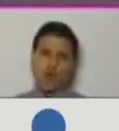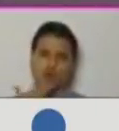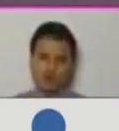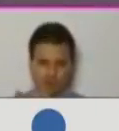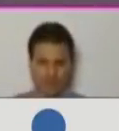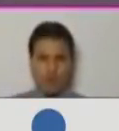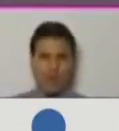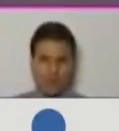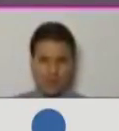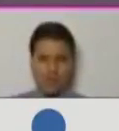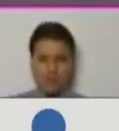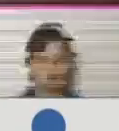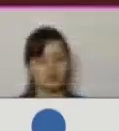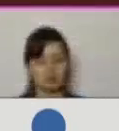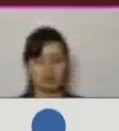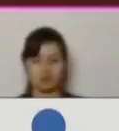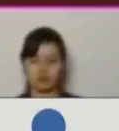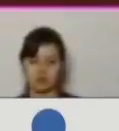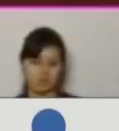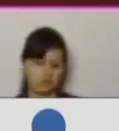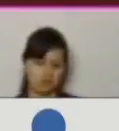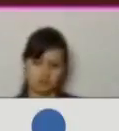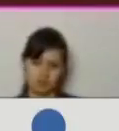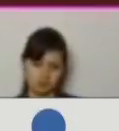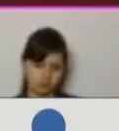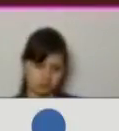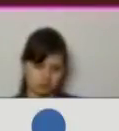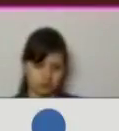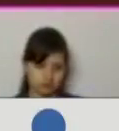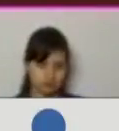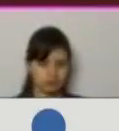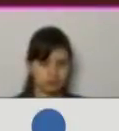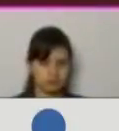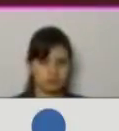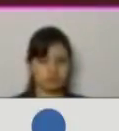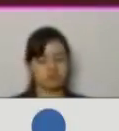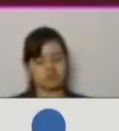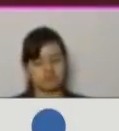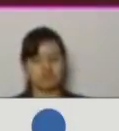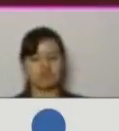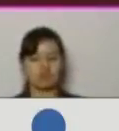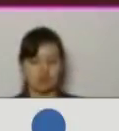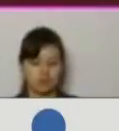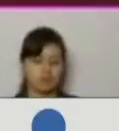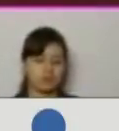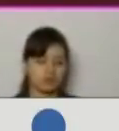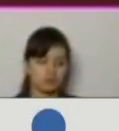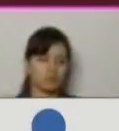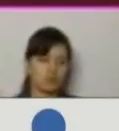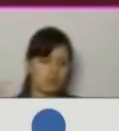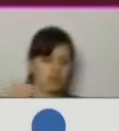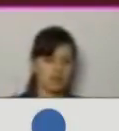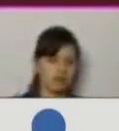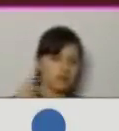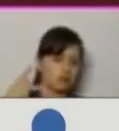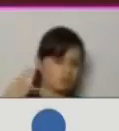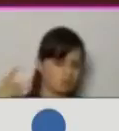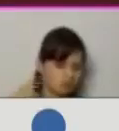econo político que existe en la entidad. Así que estamos decidiendo ir a Puebla